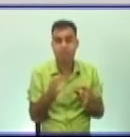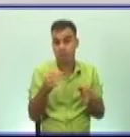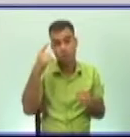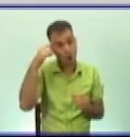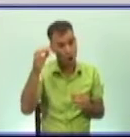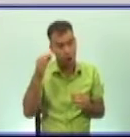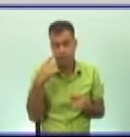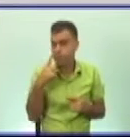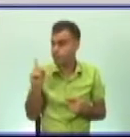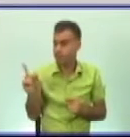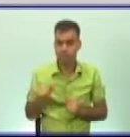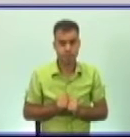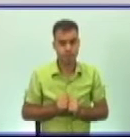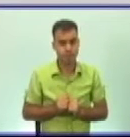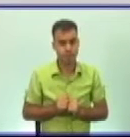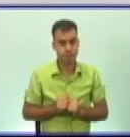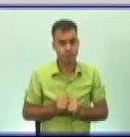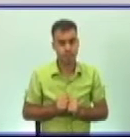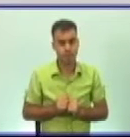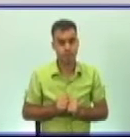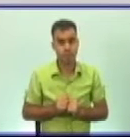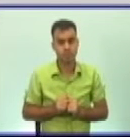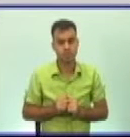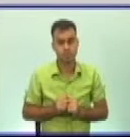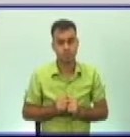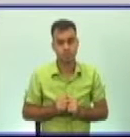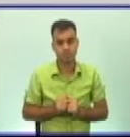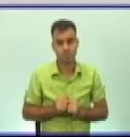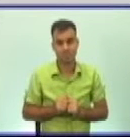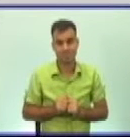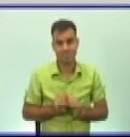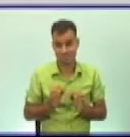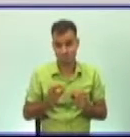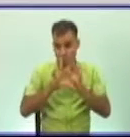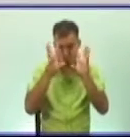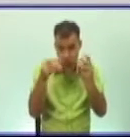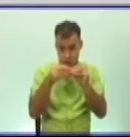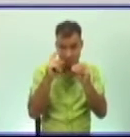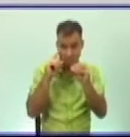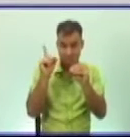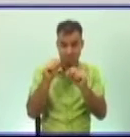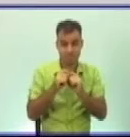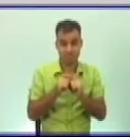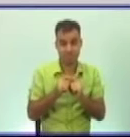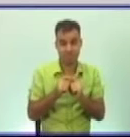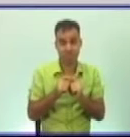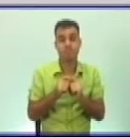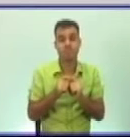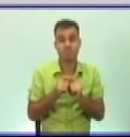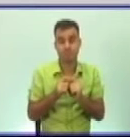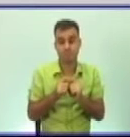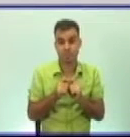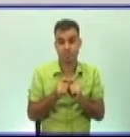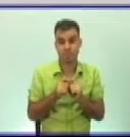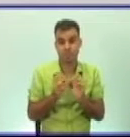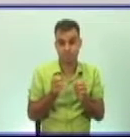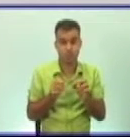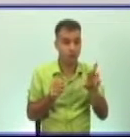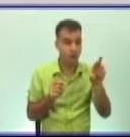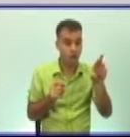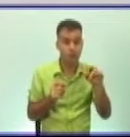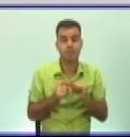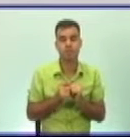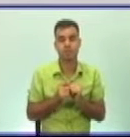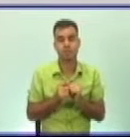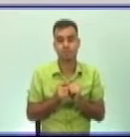los circuitos compuestos con todos estos elementos, el elemento resistivo, el elemento